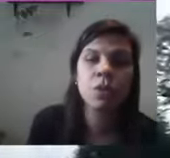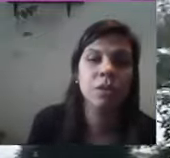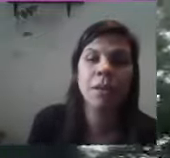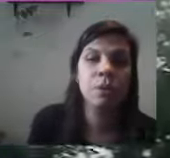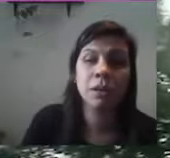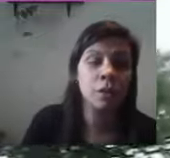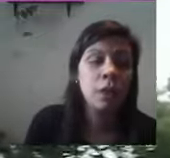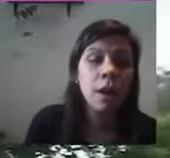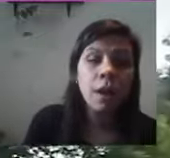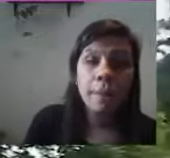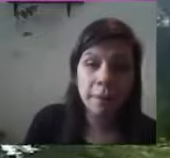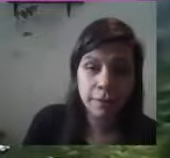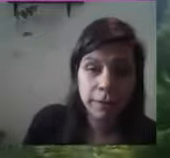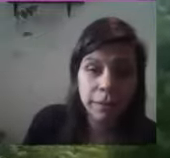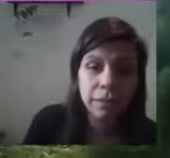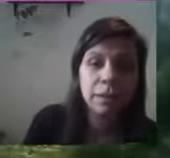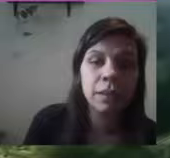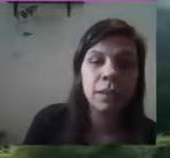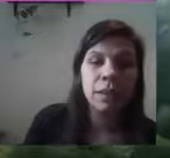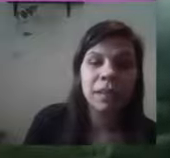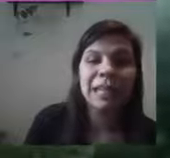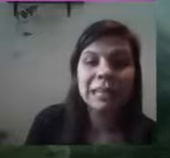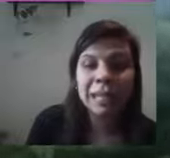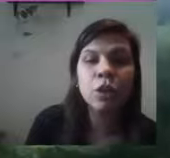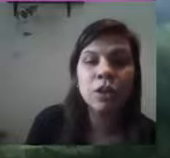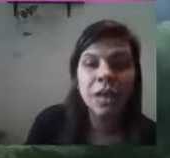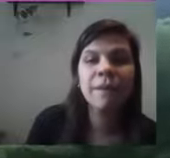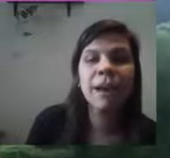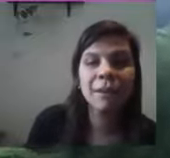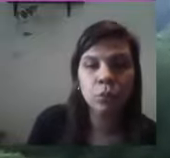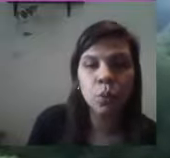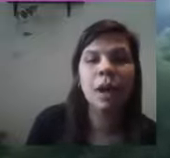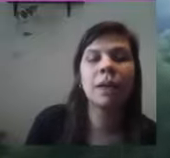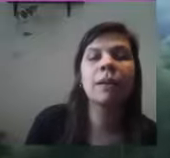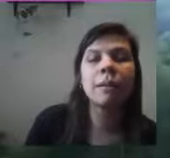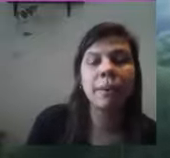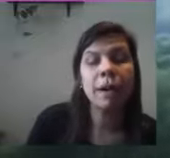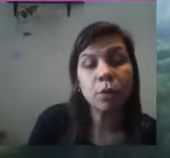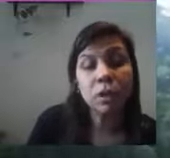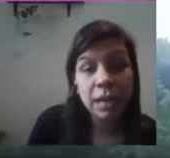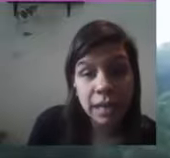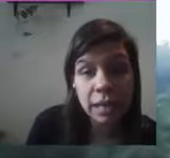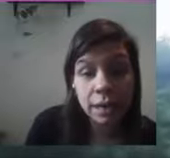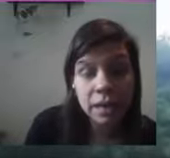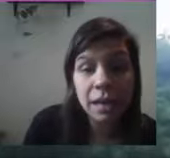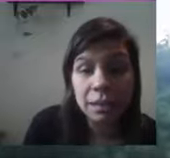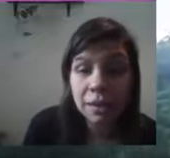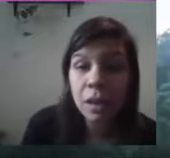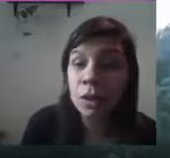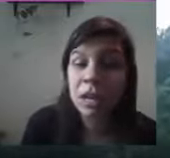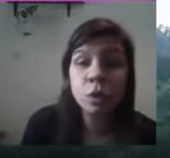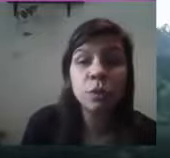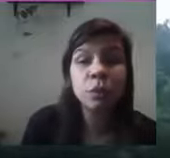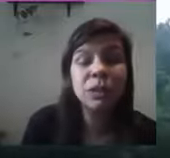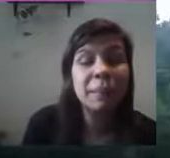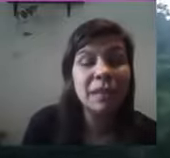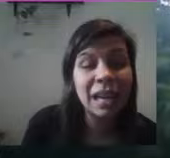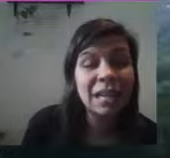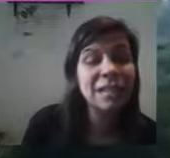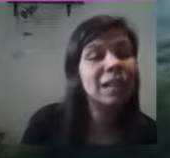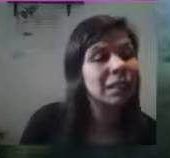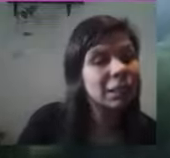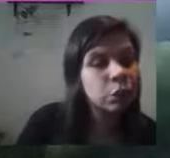estigmatizante a la población manifestante. El Estado debe actuar para proteger y garantizar los derechos